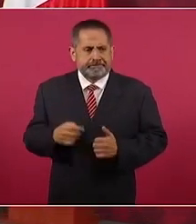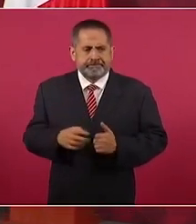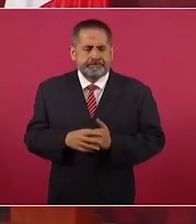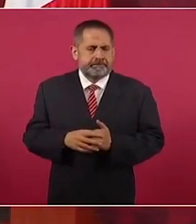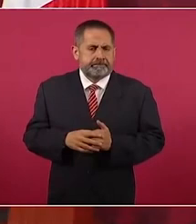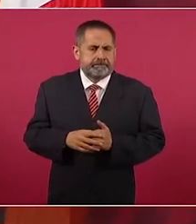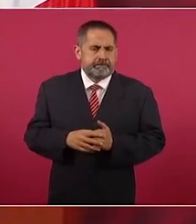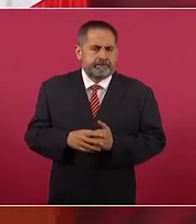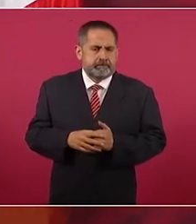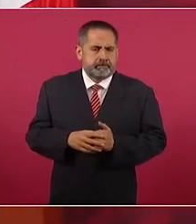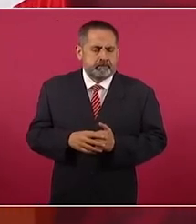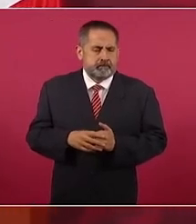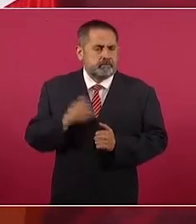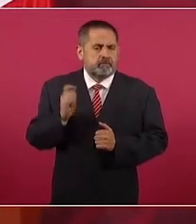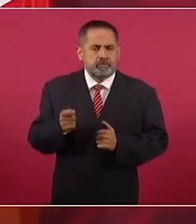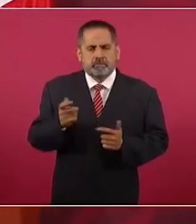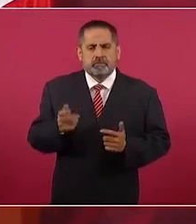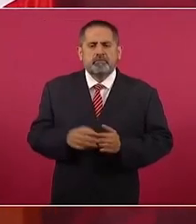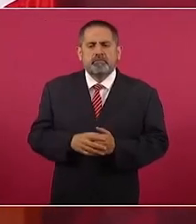tenemos